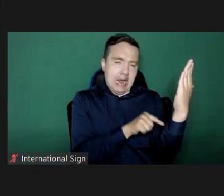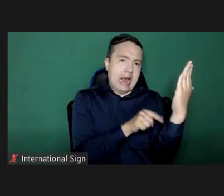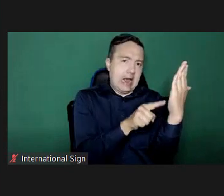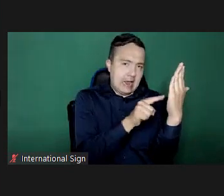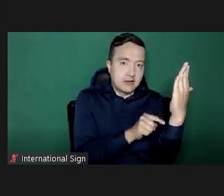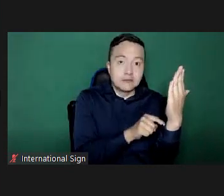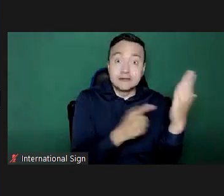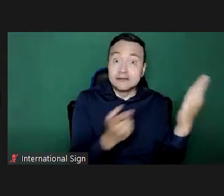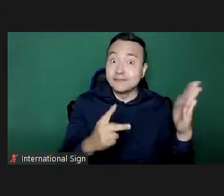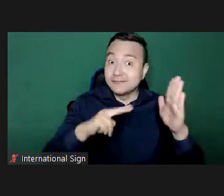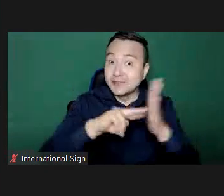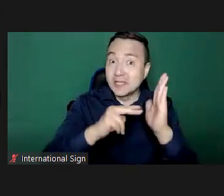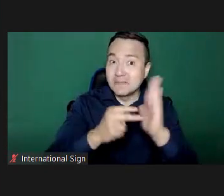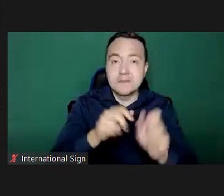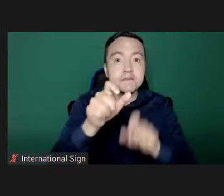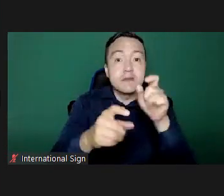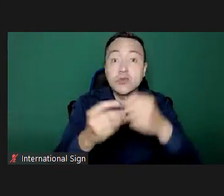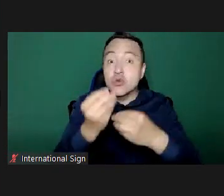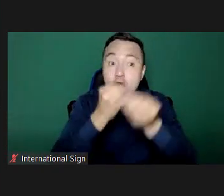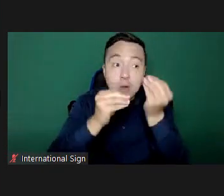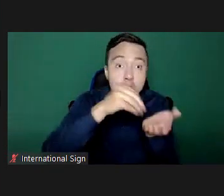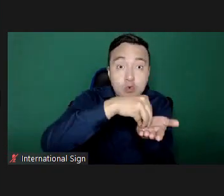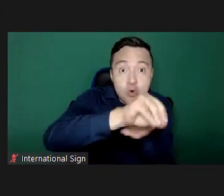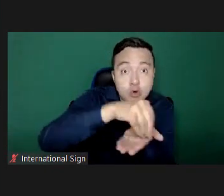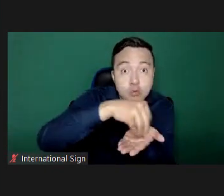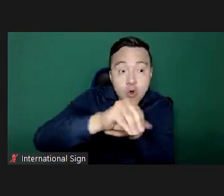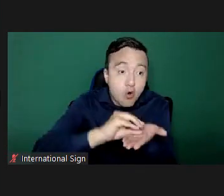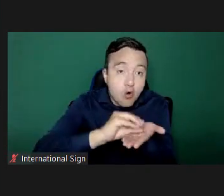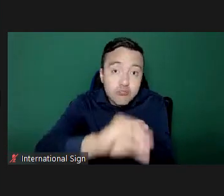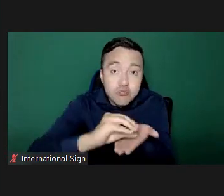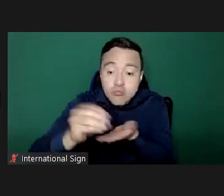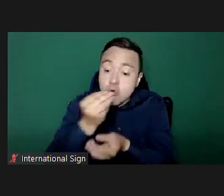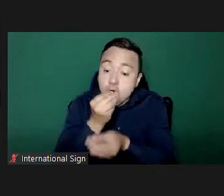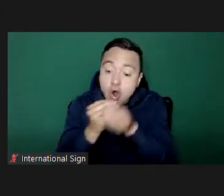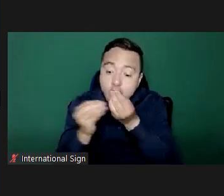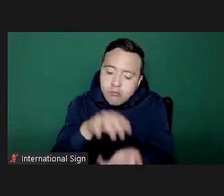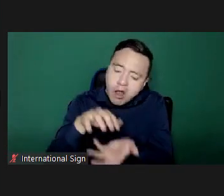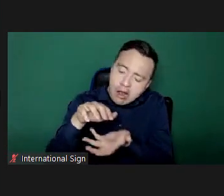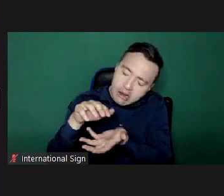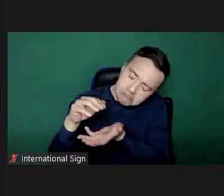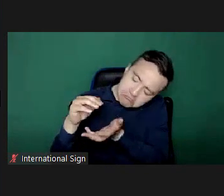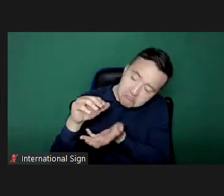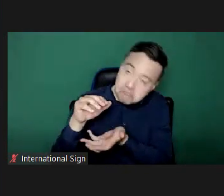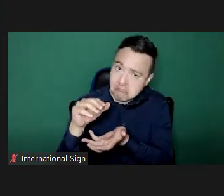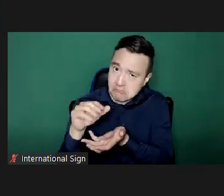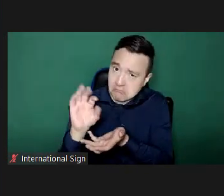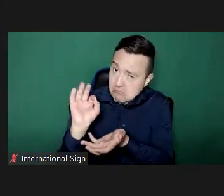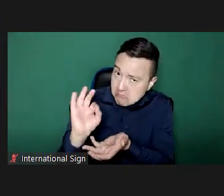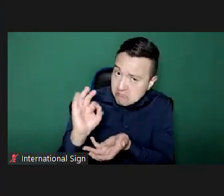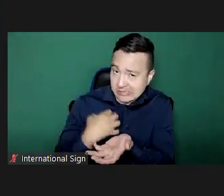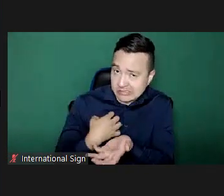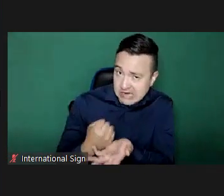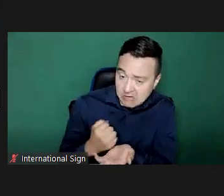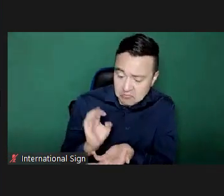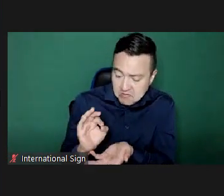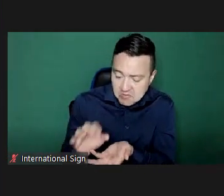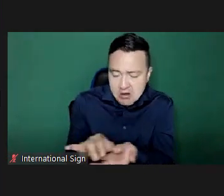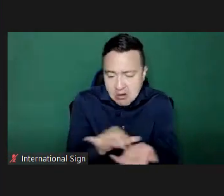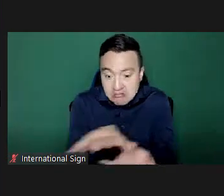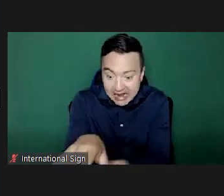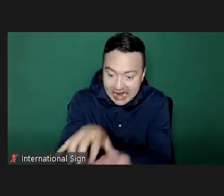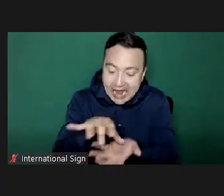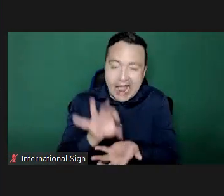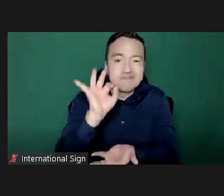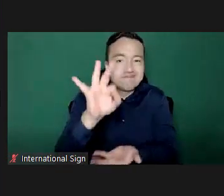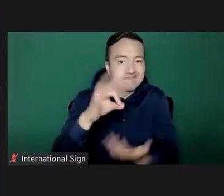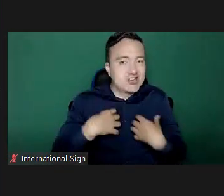a que opten por opciones más sanas. También se lanzó un programa escolar en donde